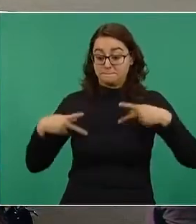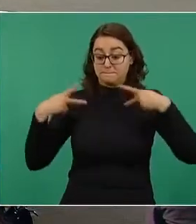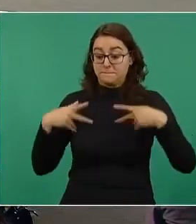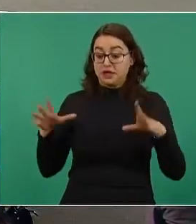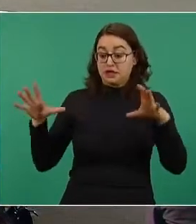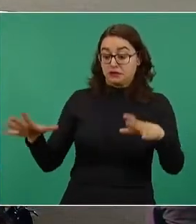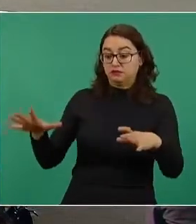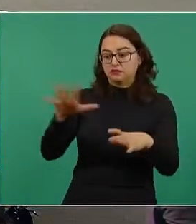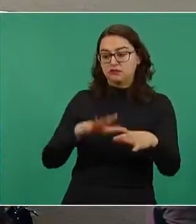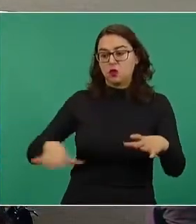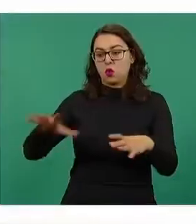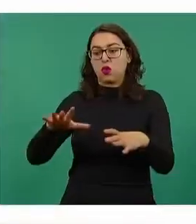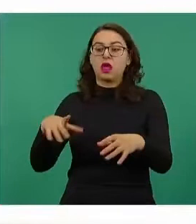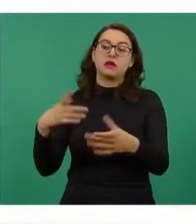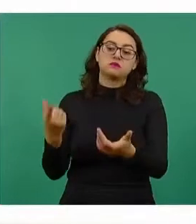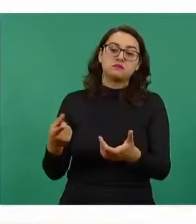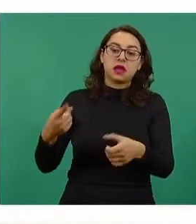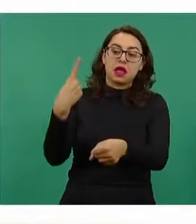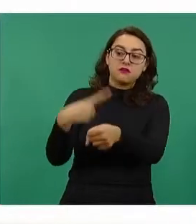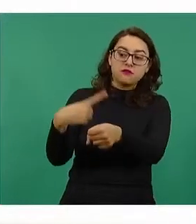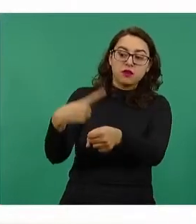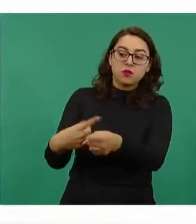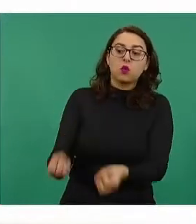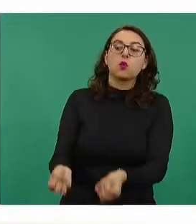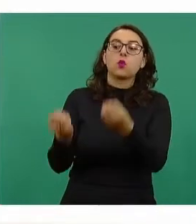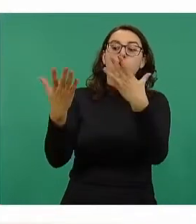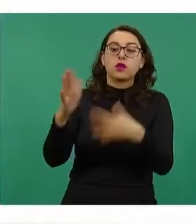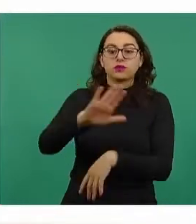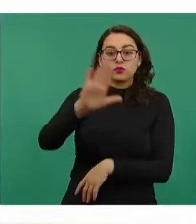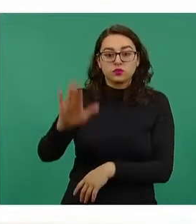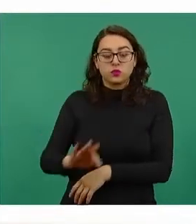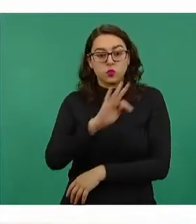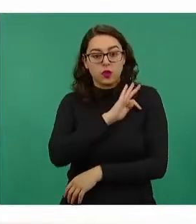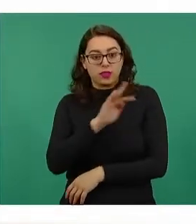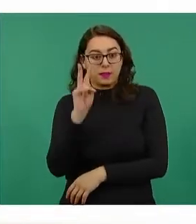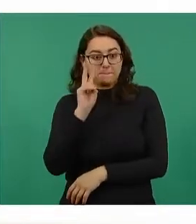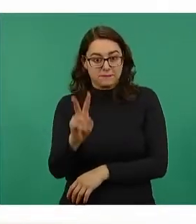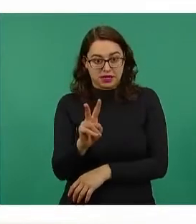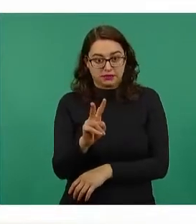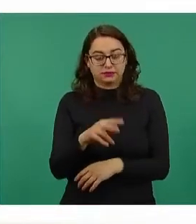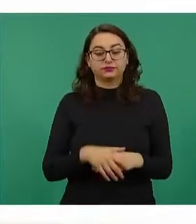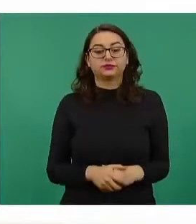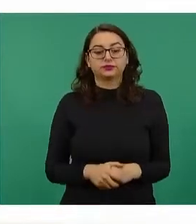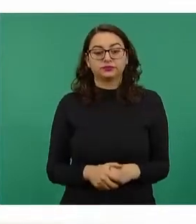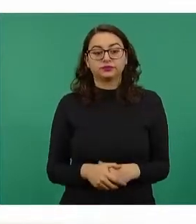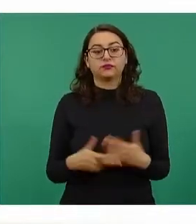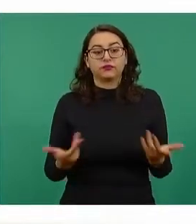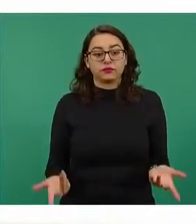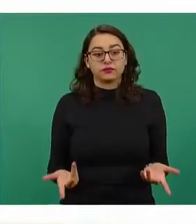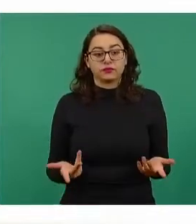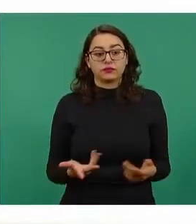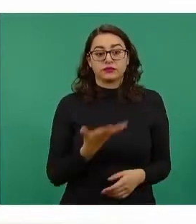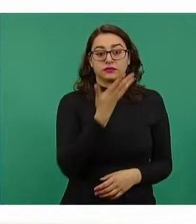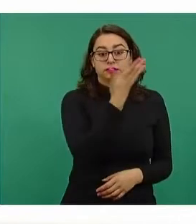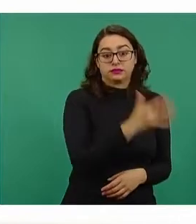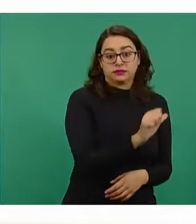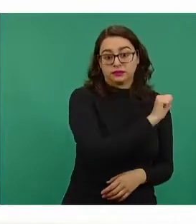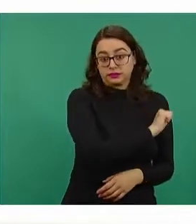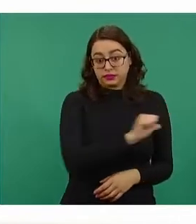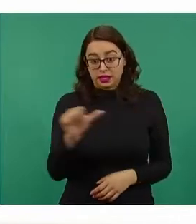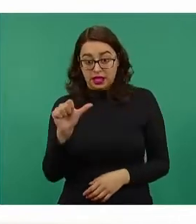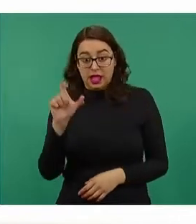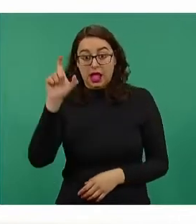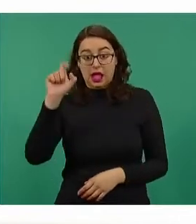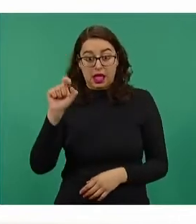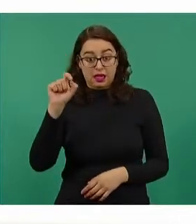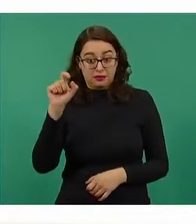tamaño de los números, y en el eje horizontal lo que vemos es edad de 10 hasta 20 años.